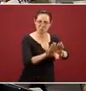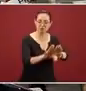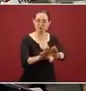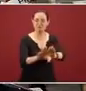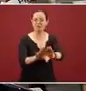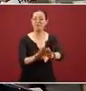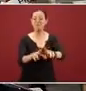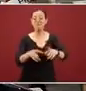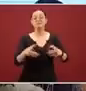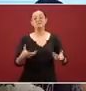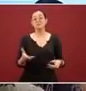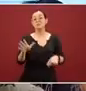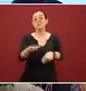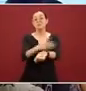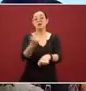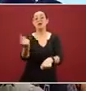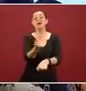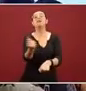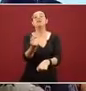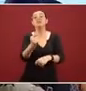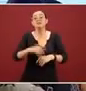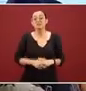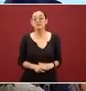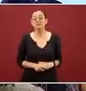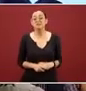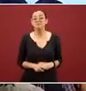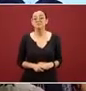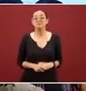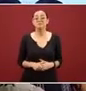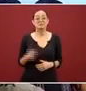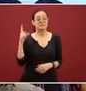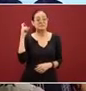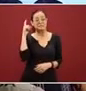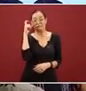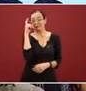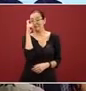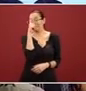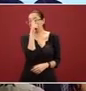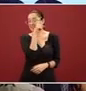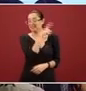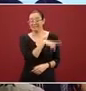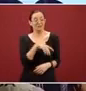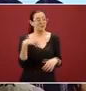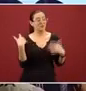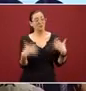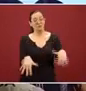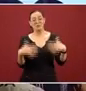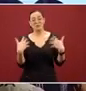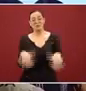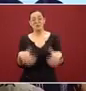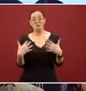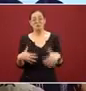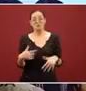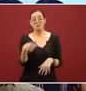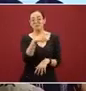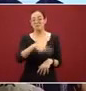personas, es porque en una situación verdaderamente compleja, muy retadora, porque tenían un rápido incremento